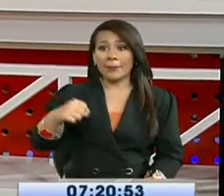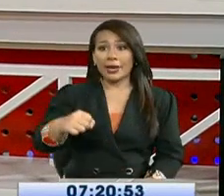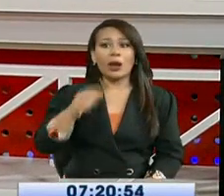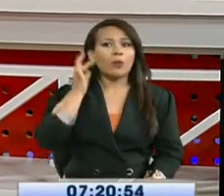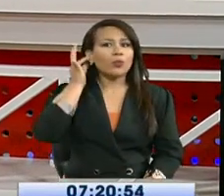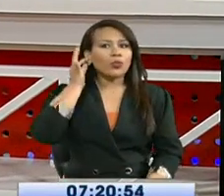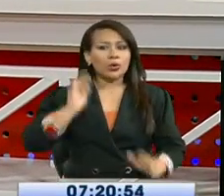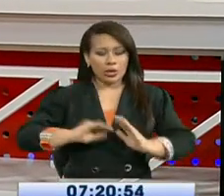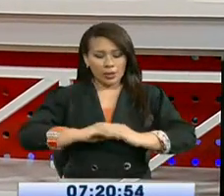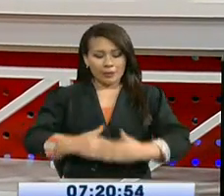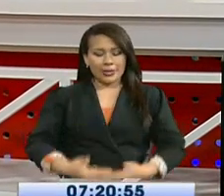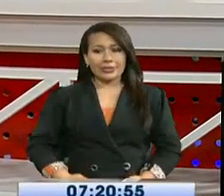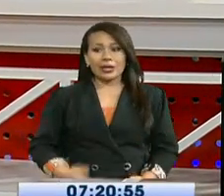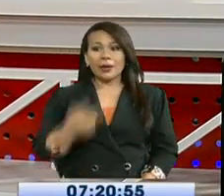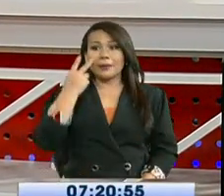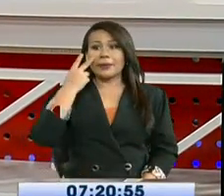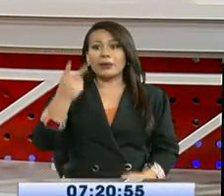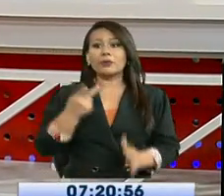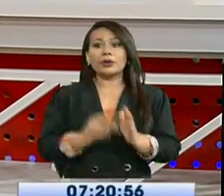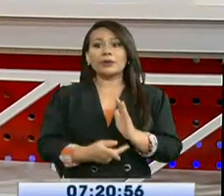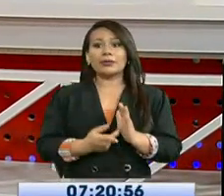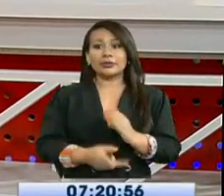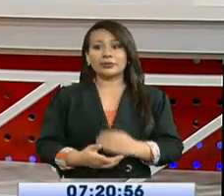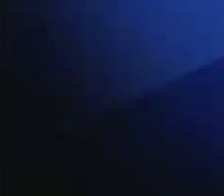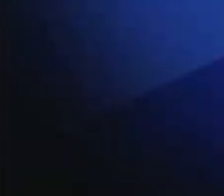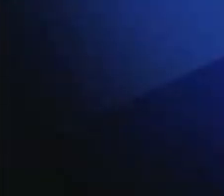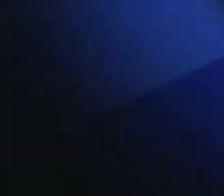embarazada. Veamos qué pasó.